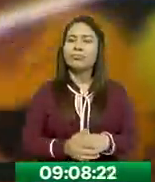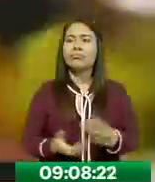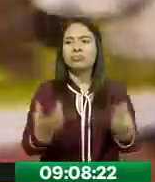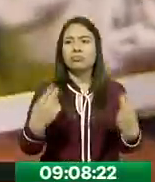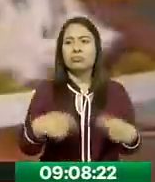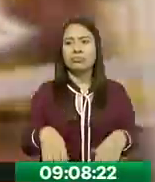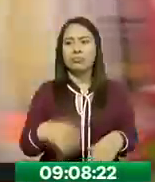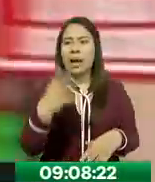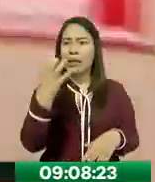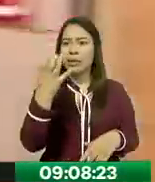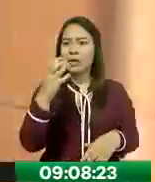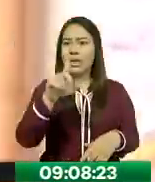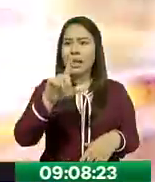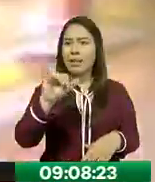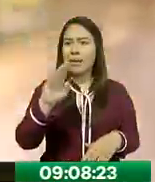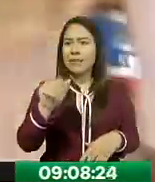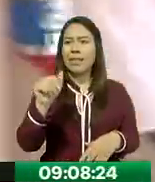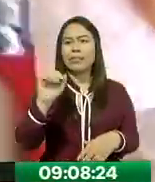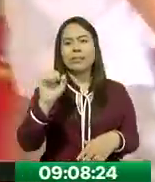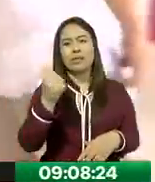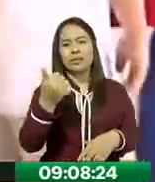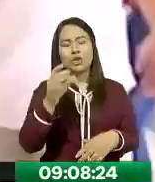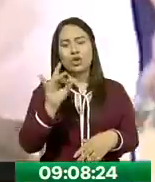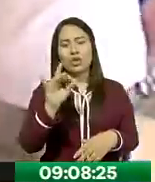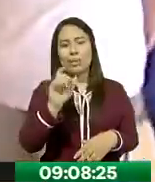desde 14 libras, 18 personas,